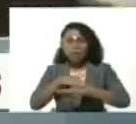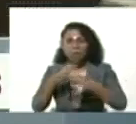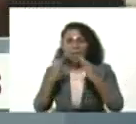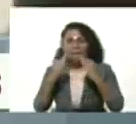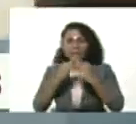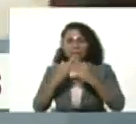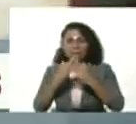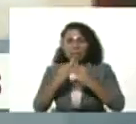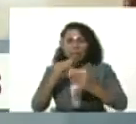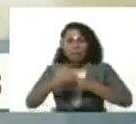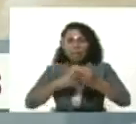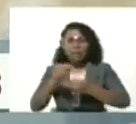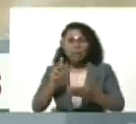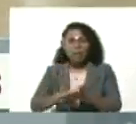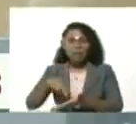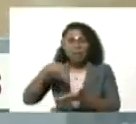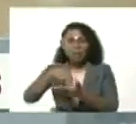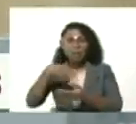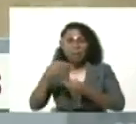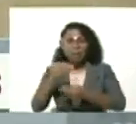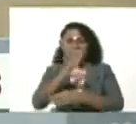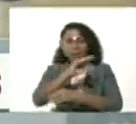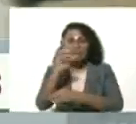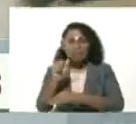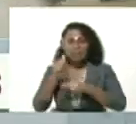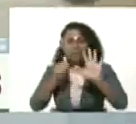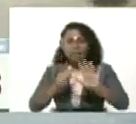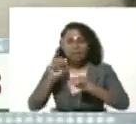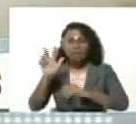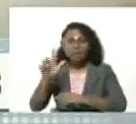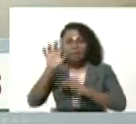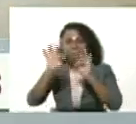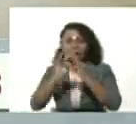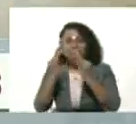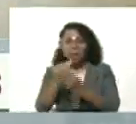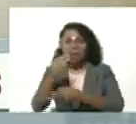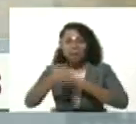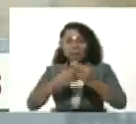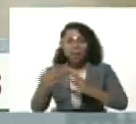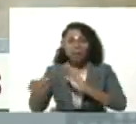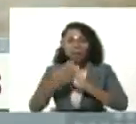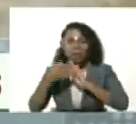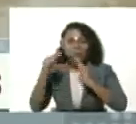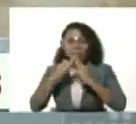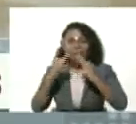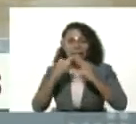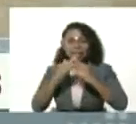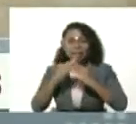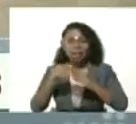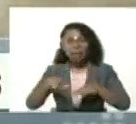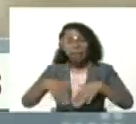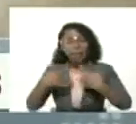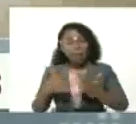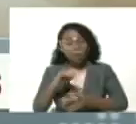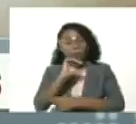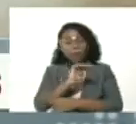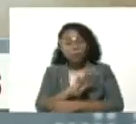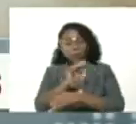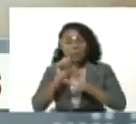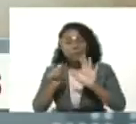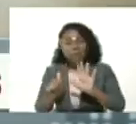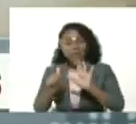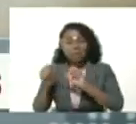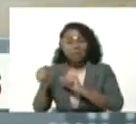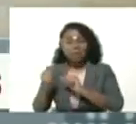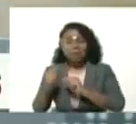los diagnósticos levantados para las 563 familias que fueron afectadas a sus viviendas, de las cuales 460,